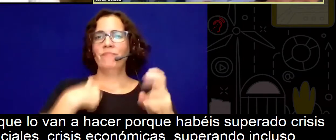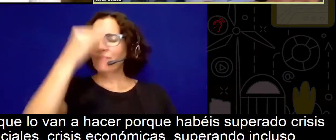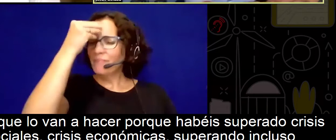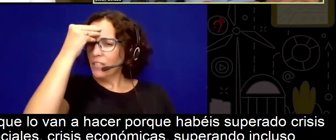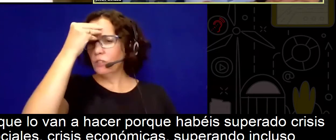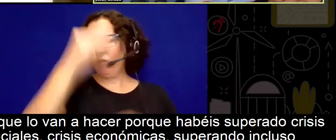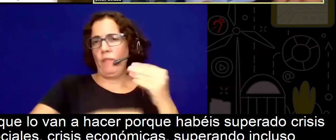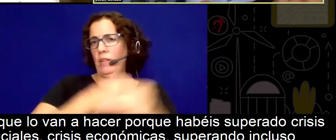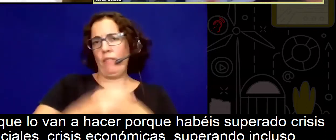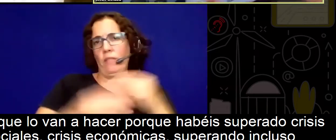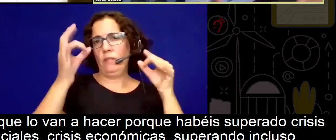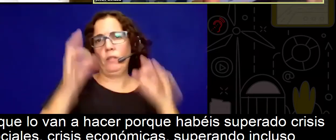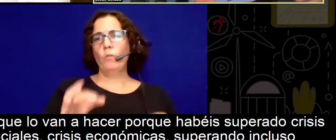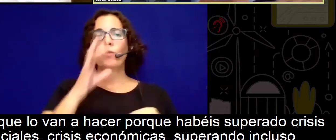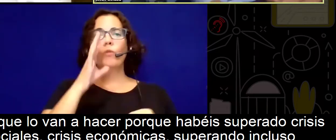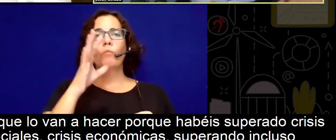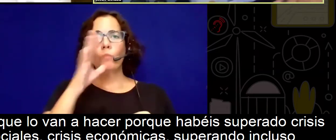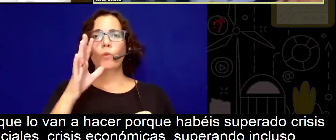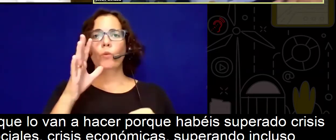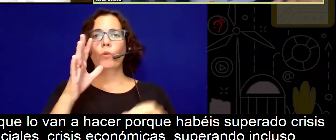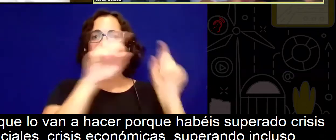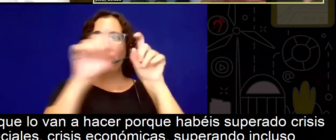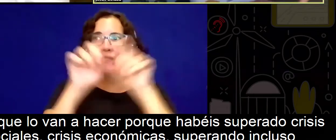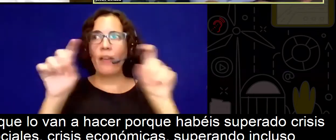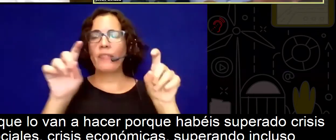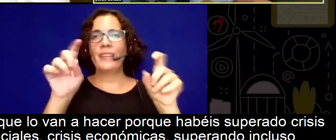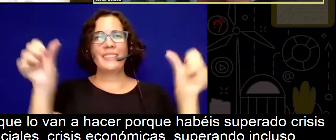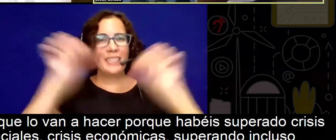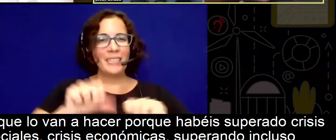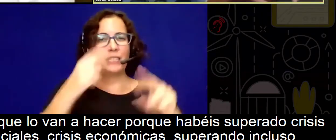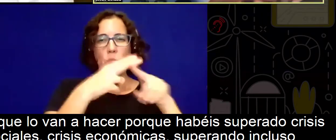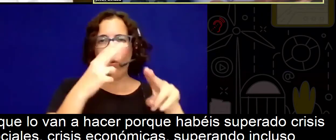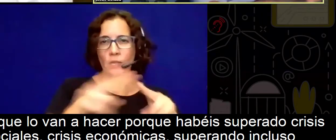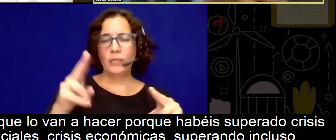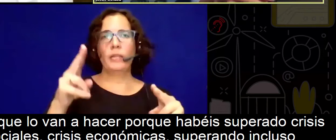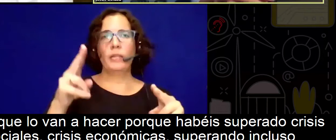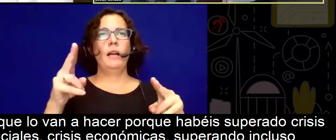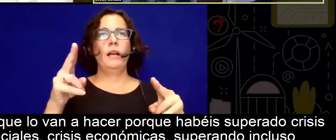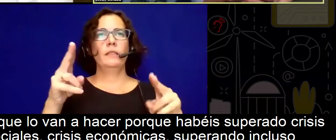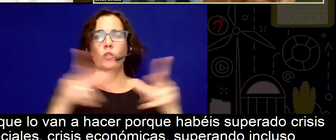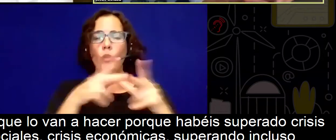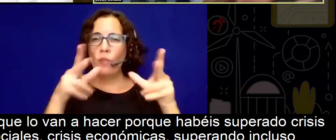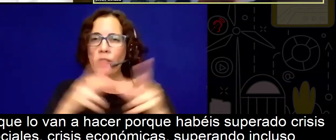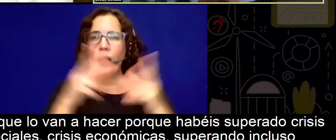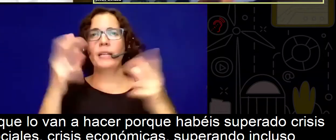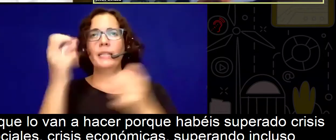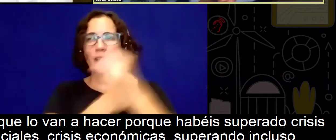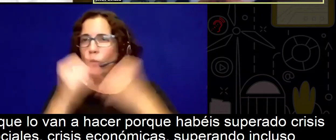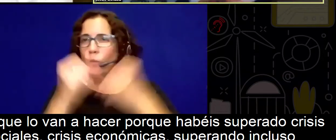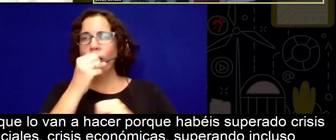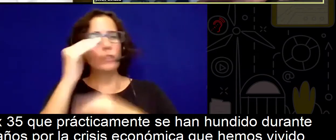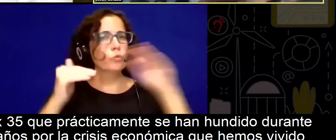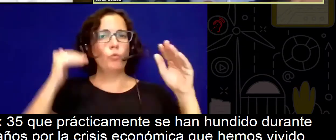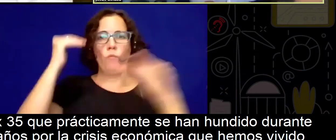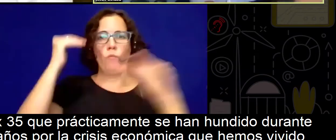Jesús, porque habéis superado crisis políticas, crisis sociales, crisis económicas, superando incluso